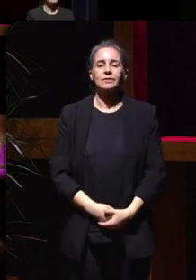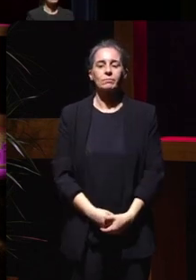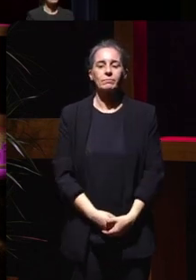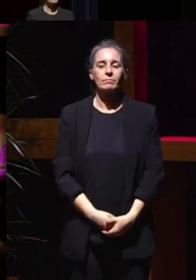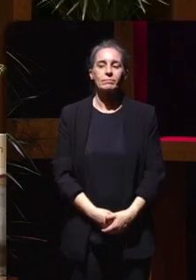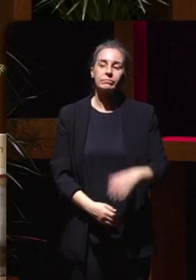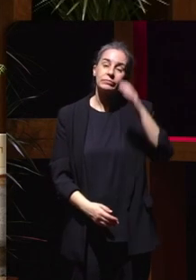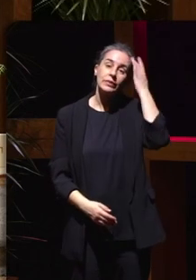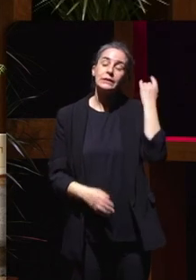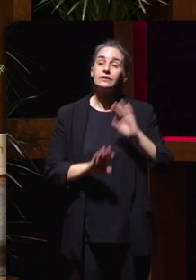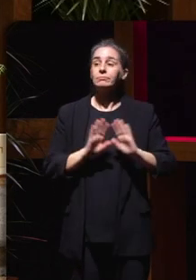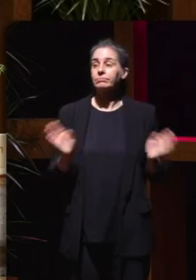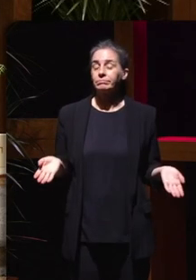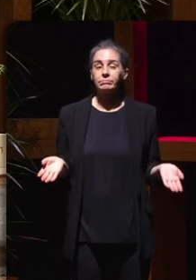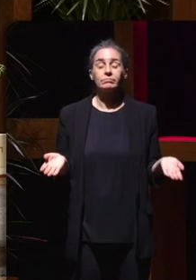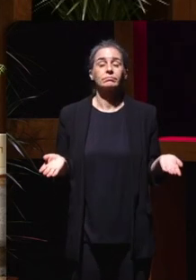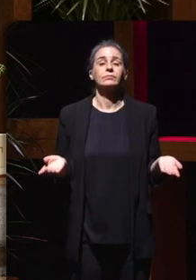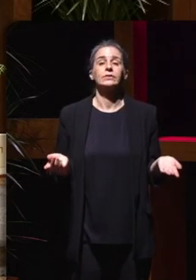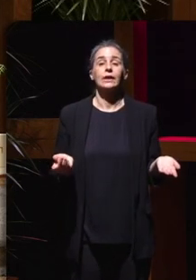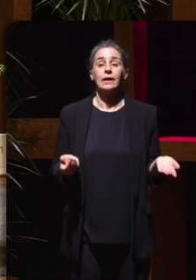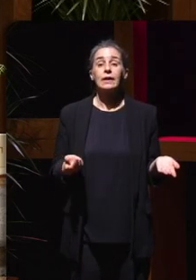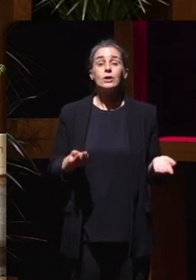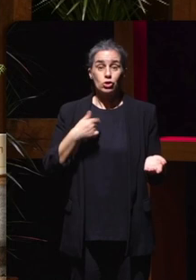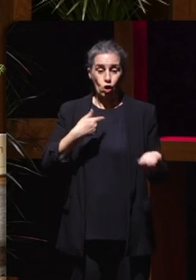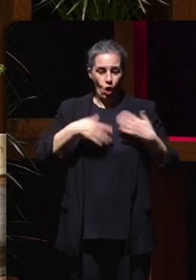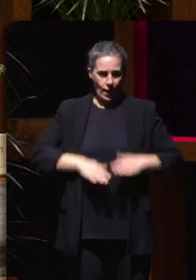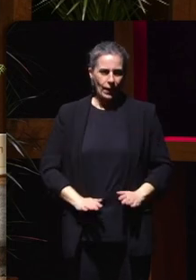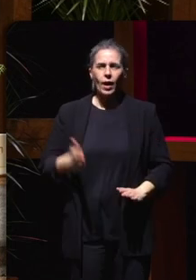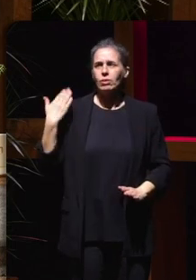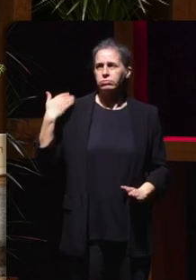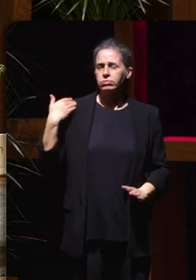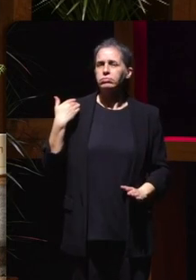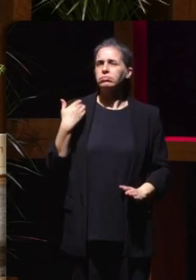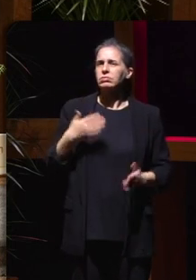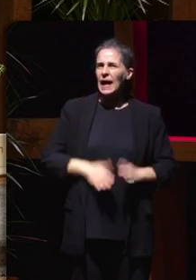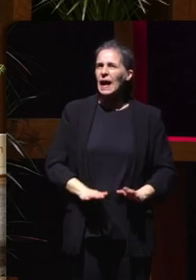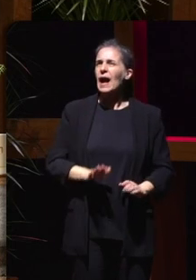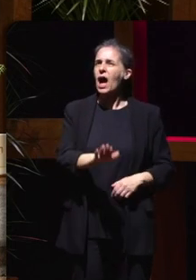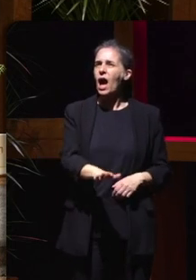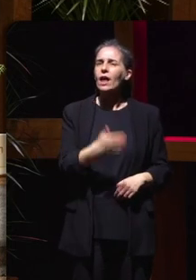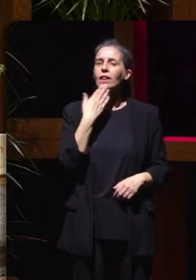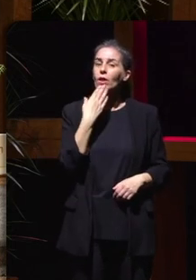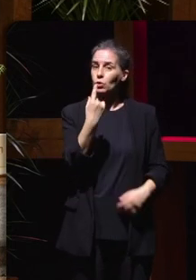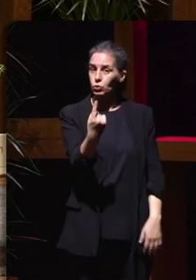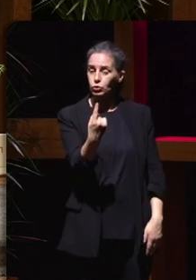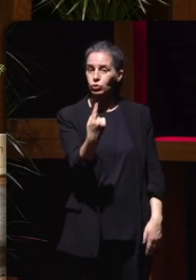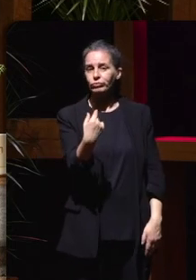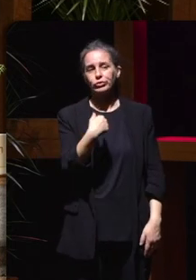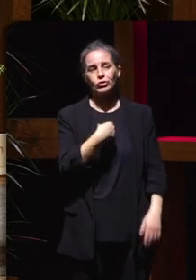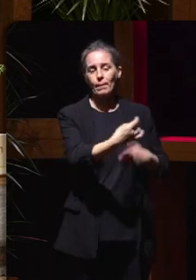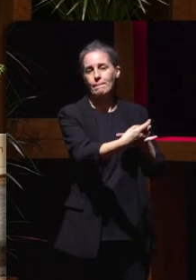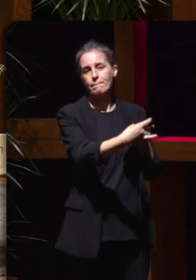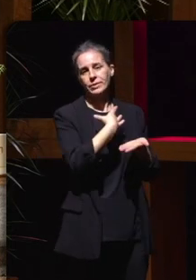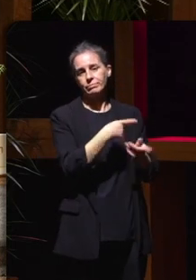y nada atento a miñafilla un ano país o menos eu acaba y no paro porque